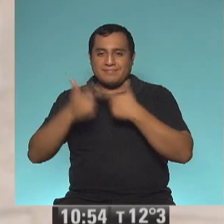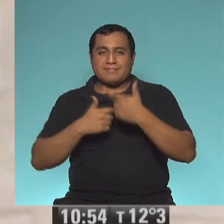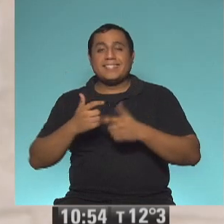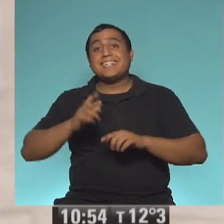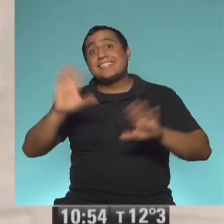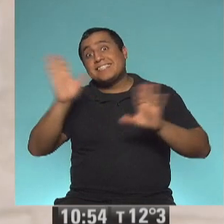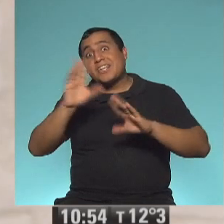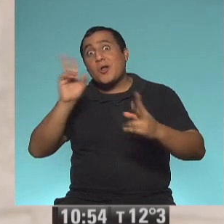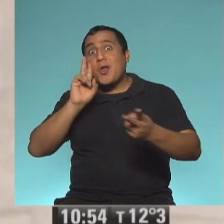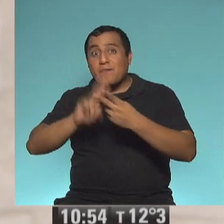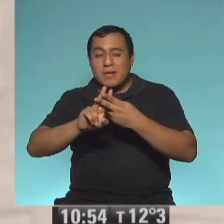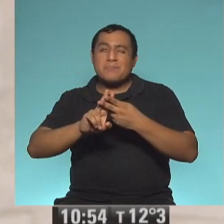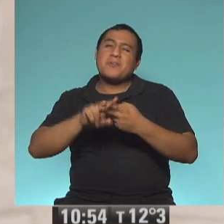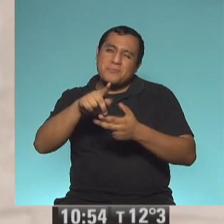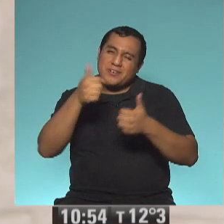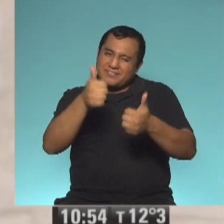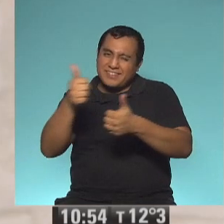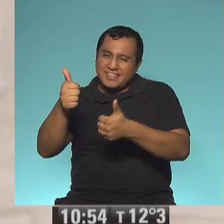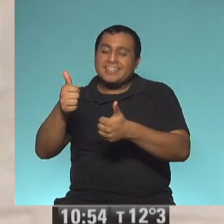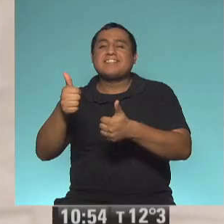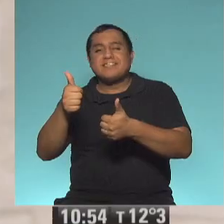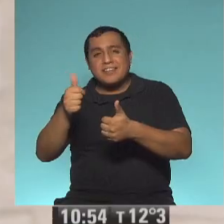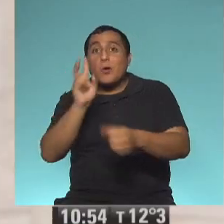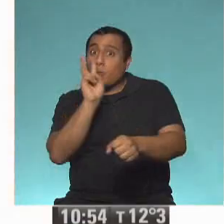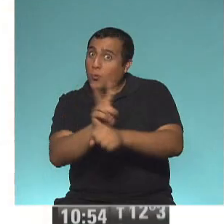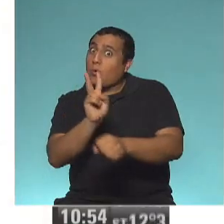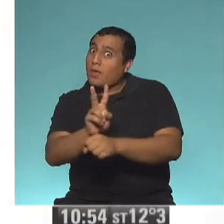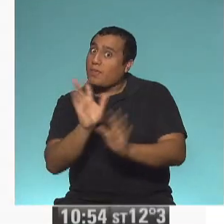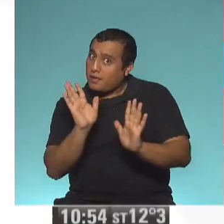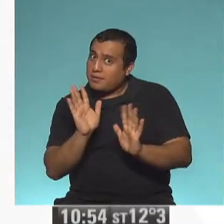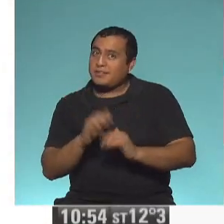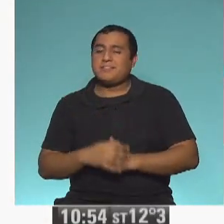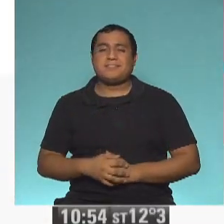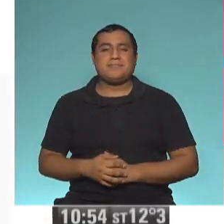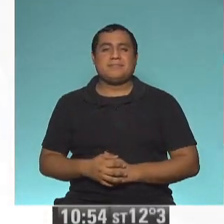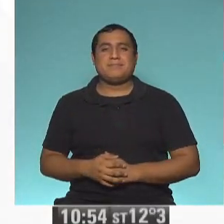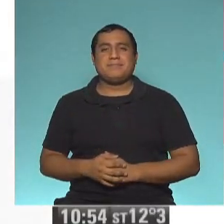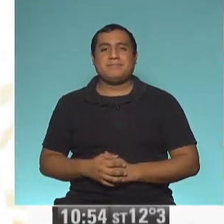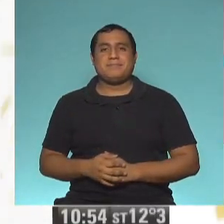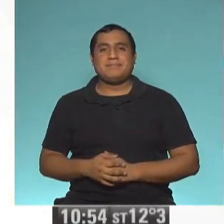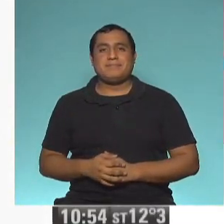Chao, hasta pronto, que lo pasen bien y se cuiden mucho.